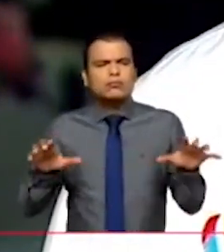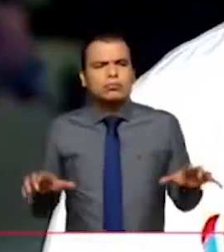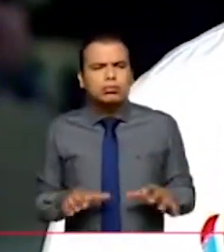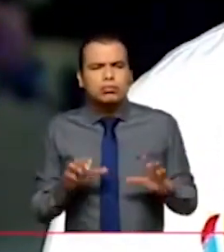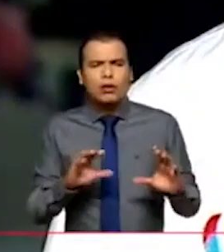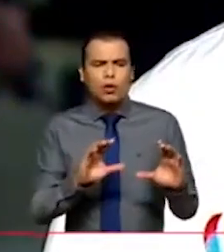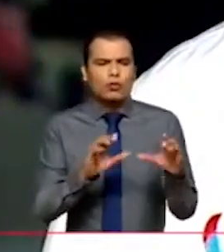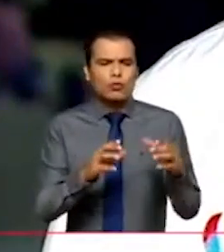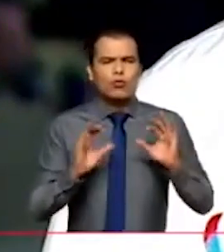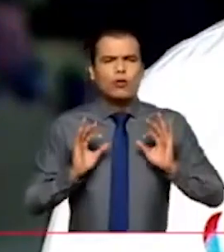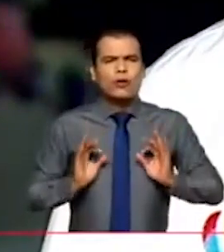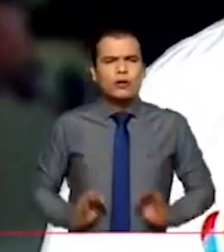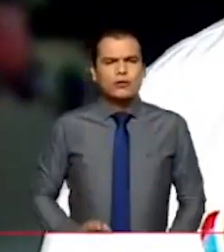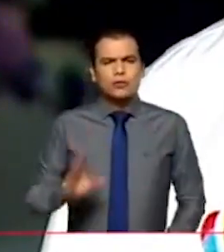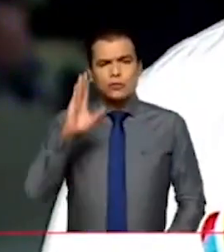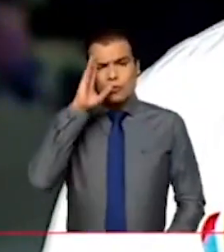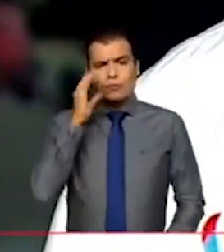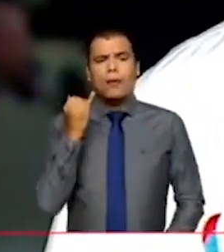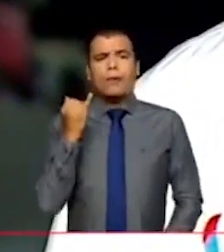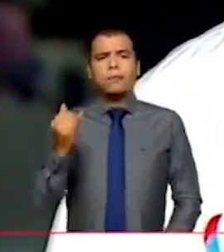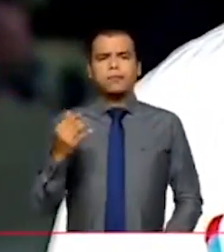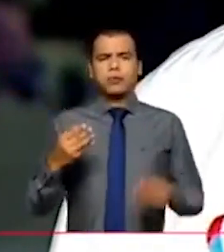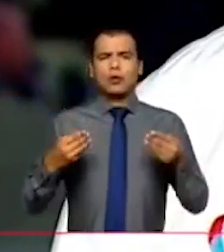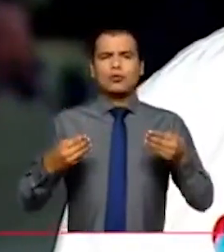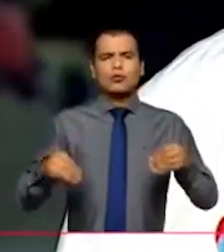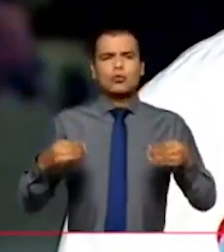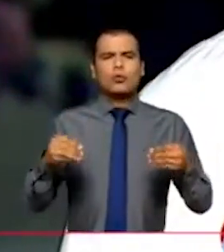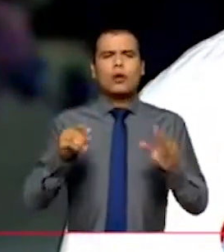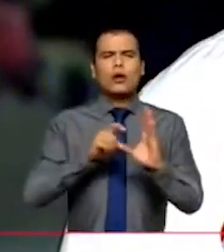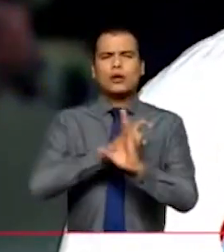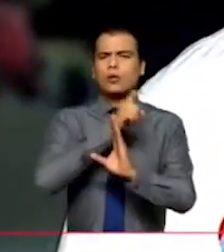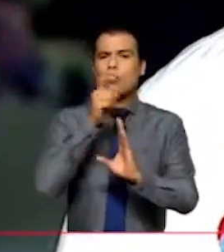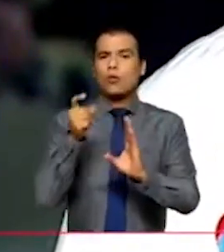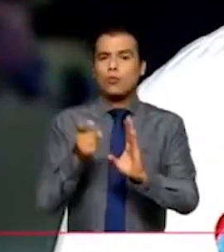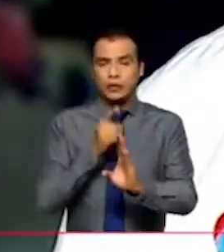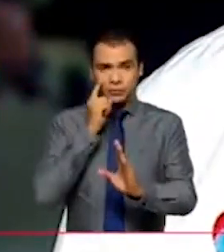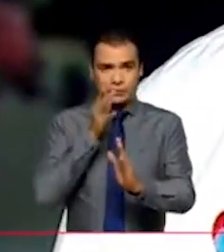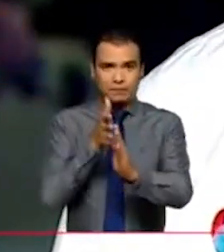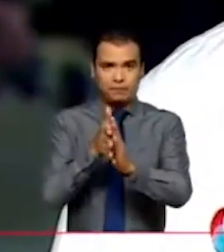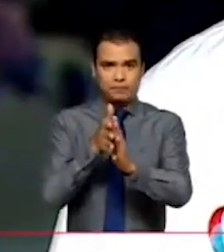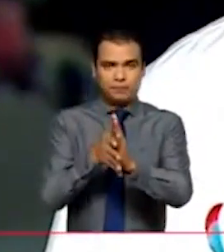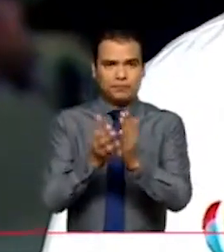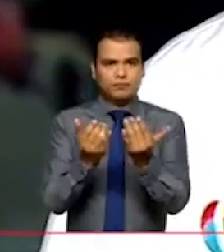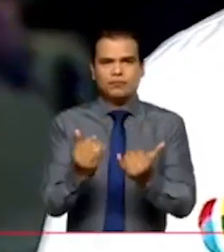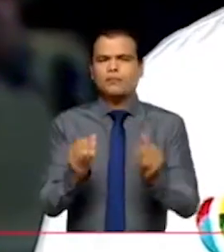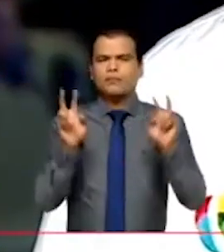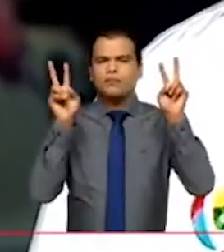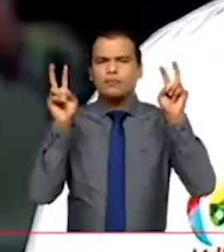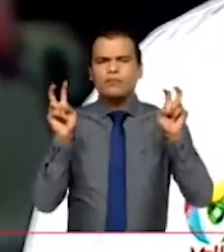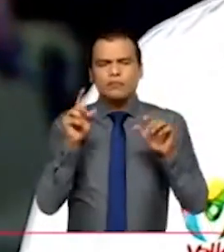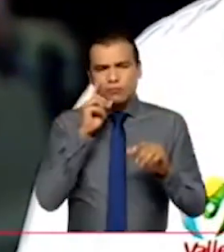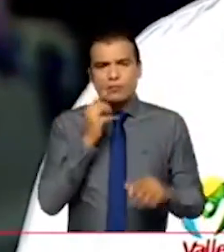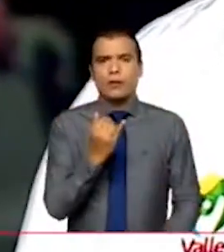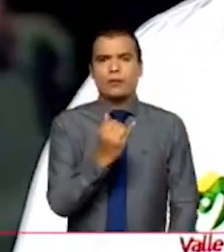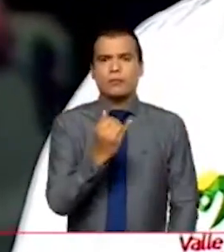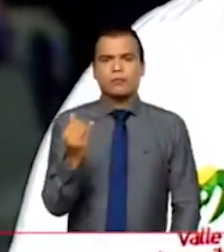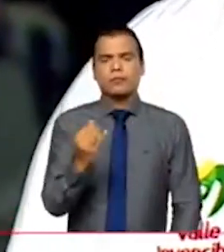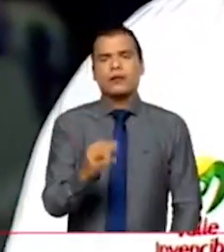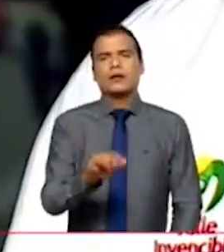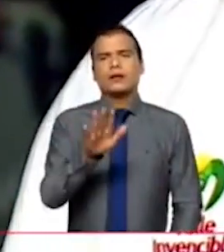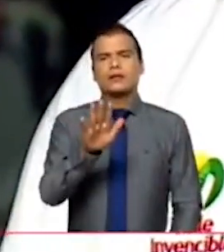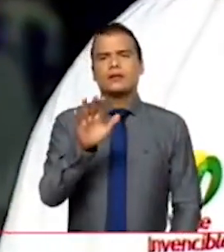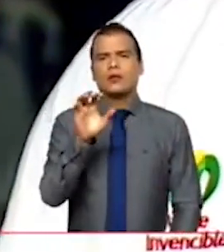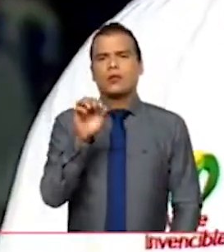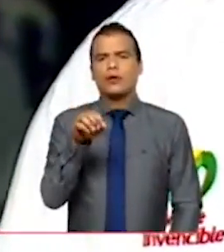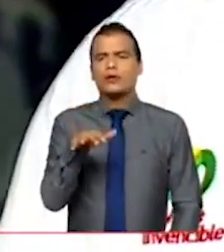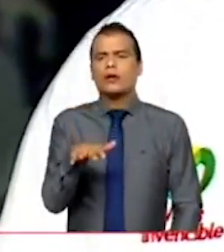en todo el municipio de Tuluá. Uno de los principales datos a entregar a esta hora es que más de 50